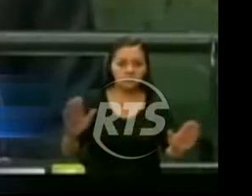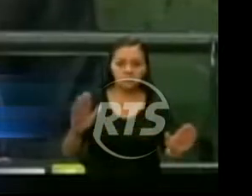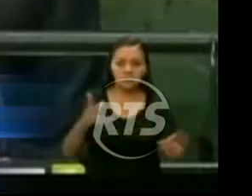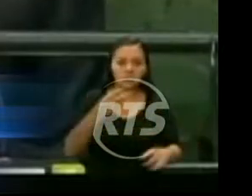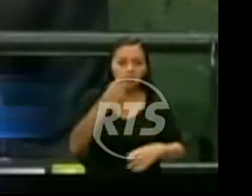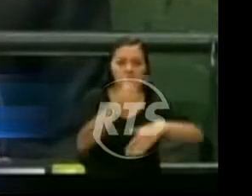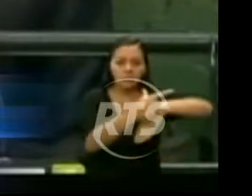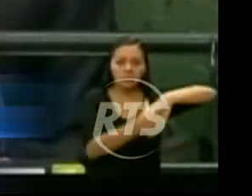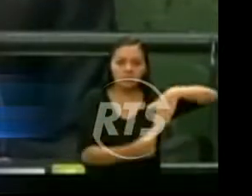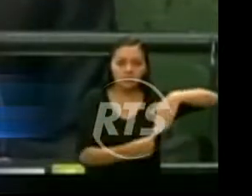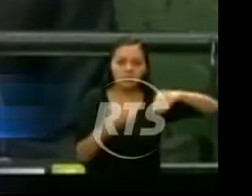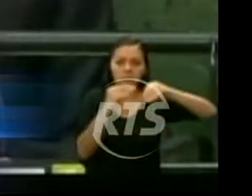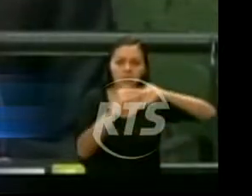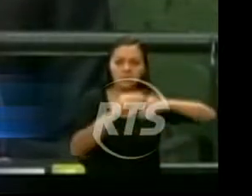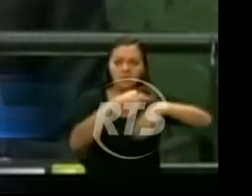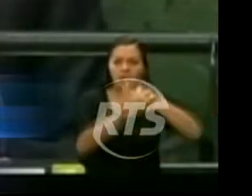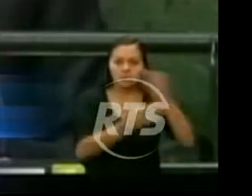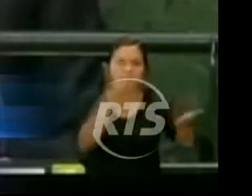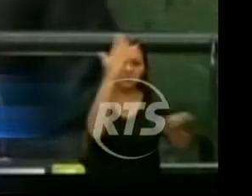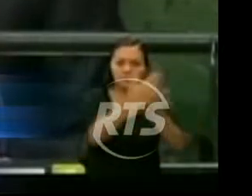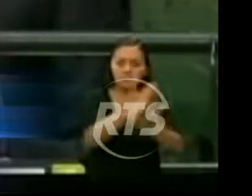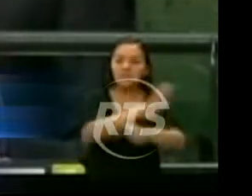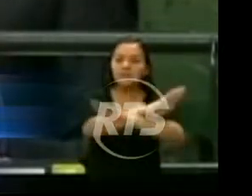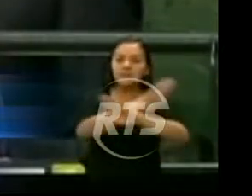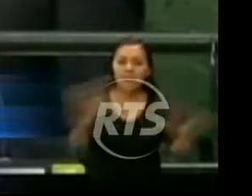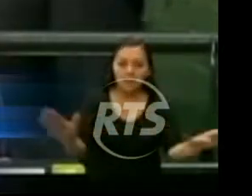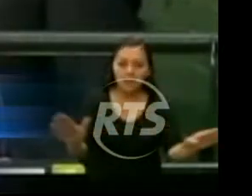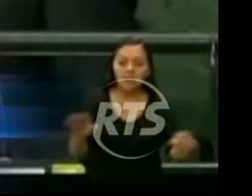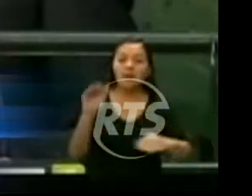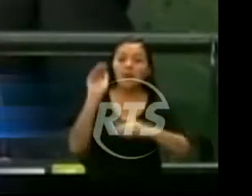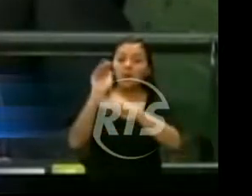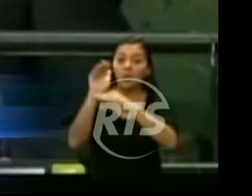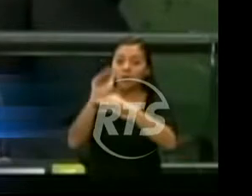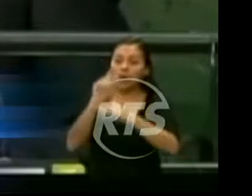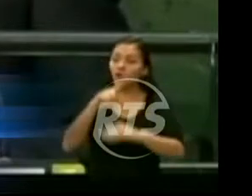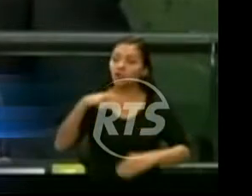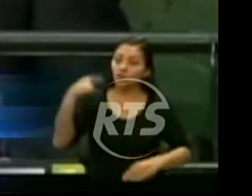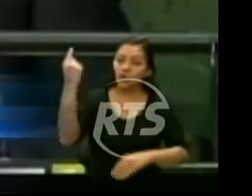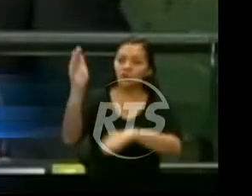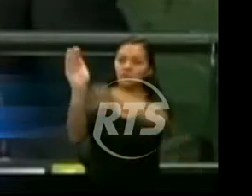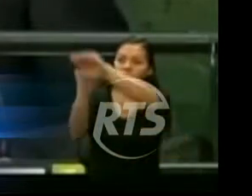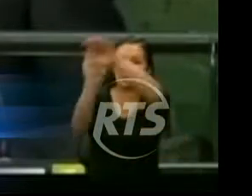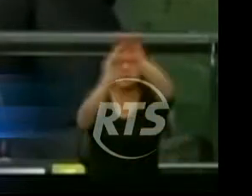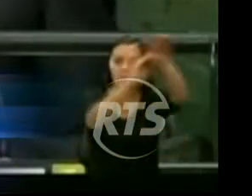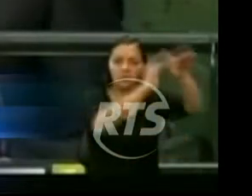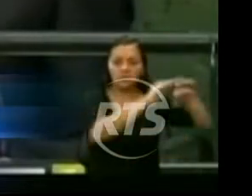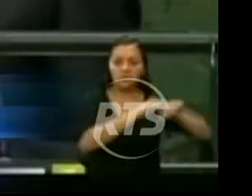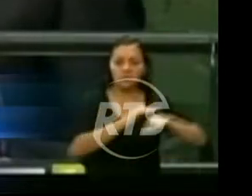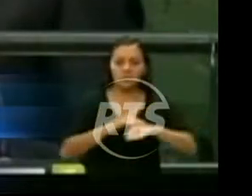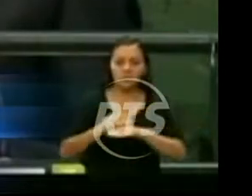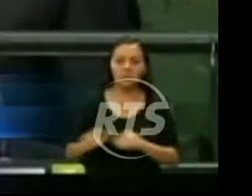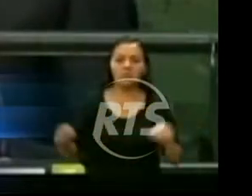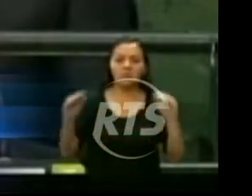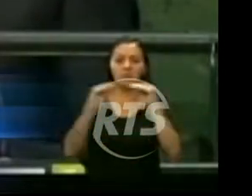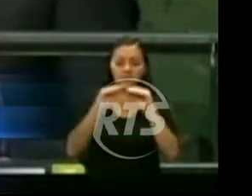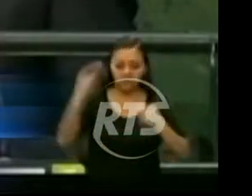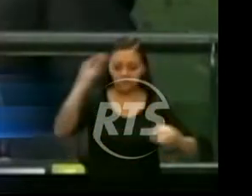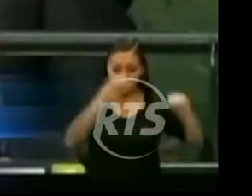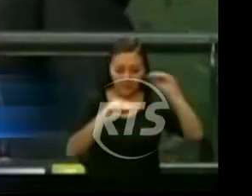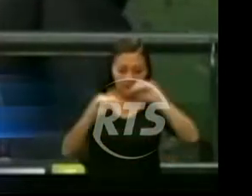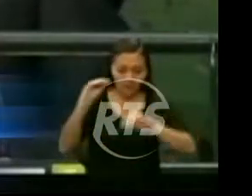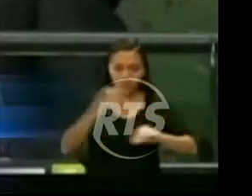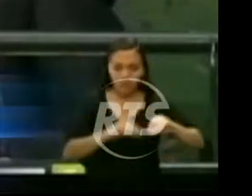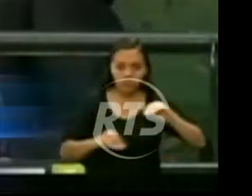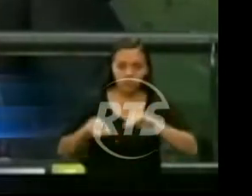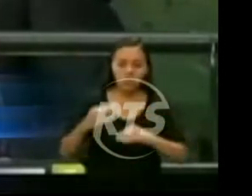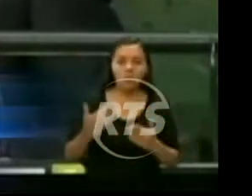del sur. Ecuador hace un llamado a los Estados miembros a participar en la elaboración de